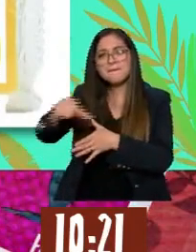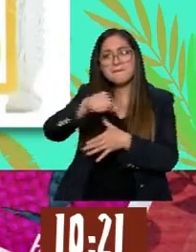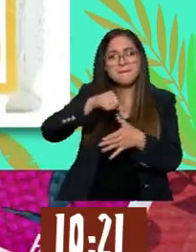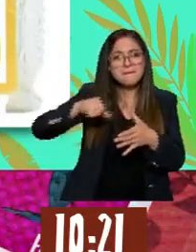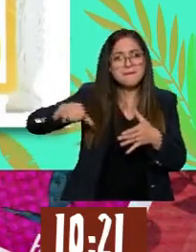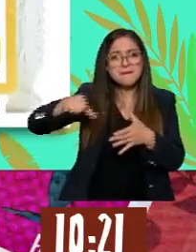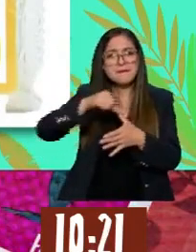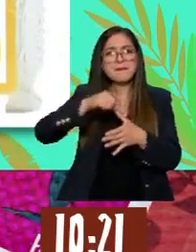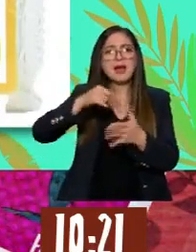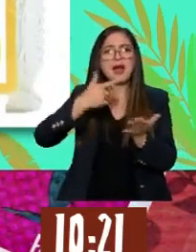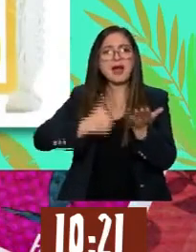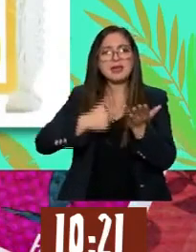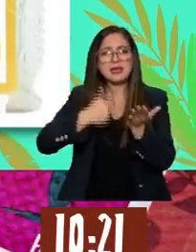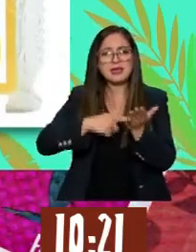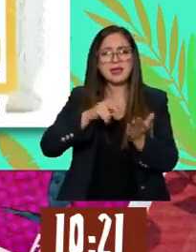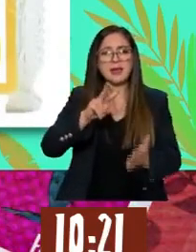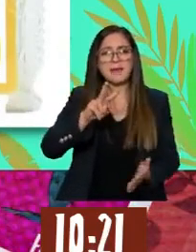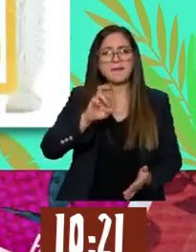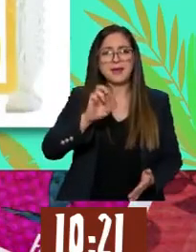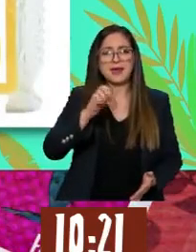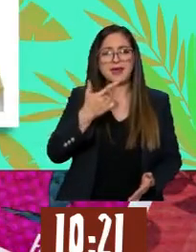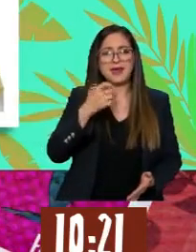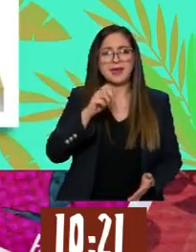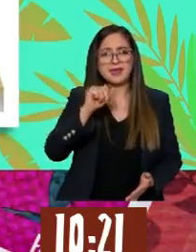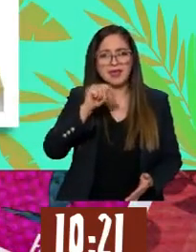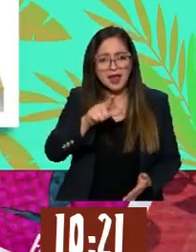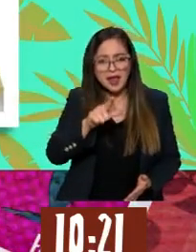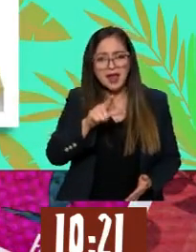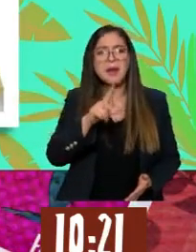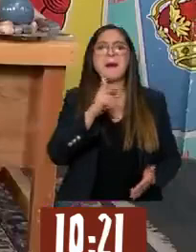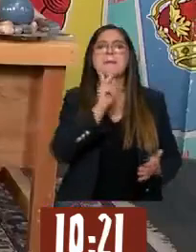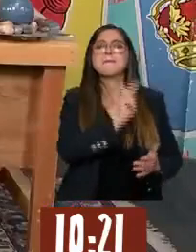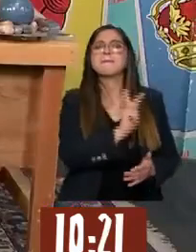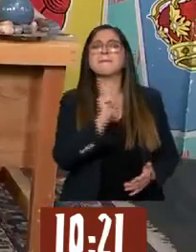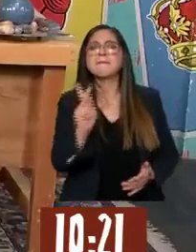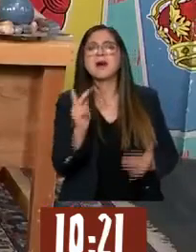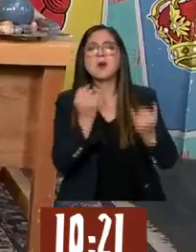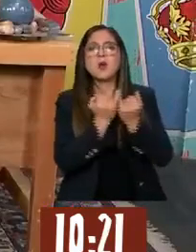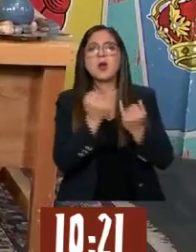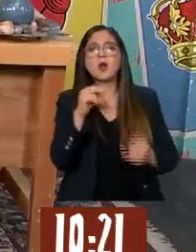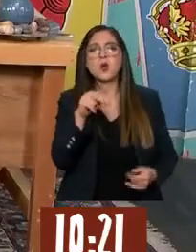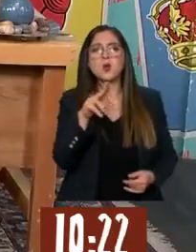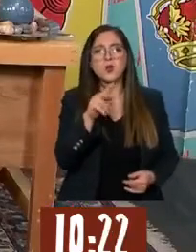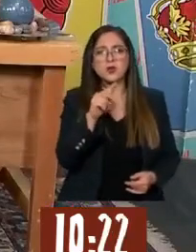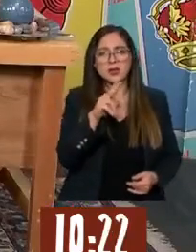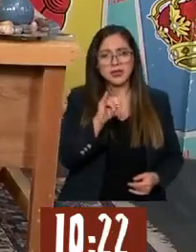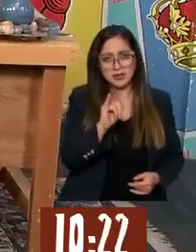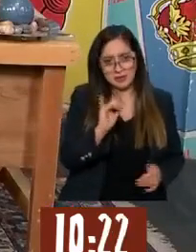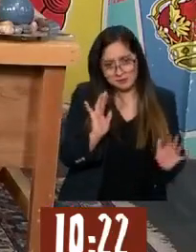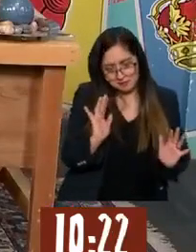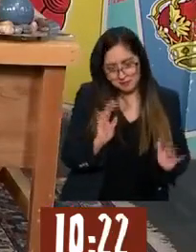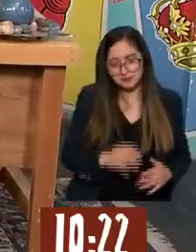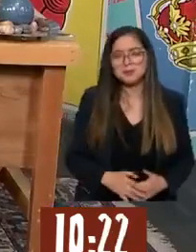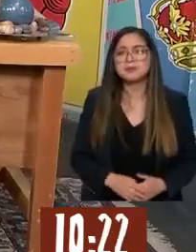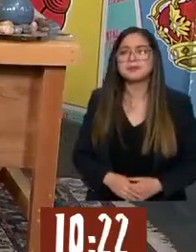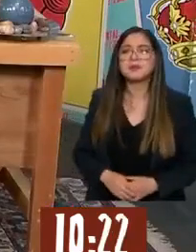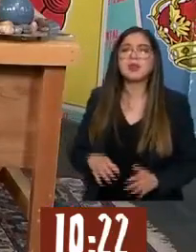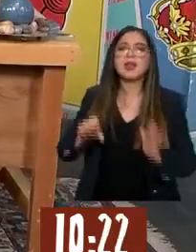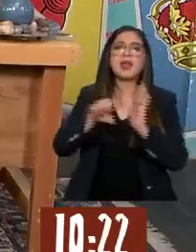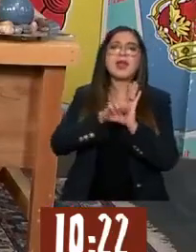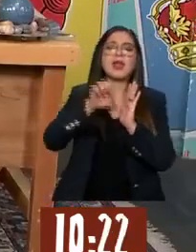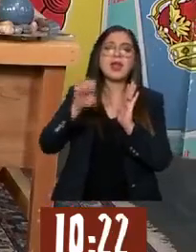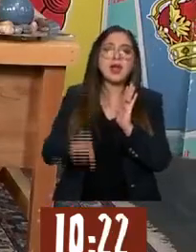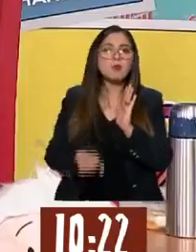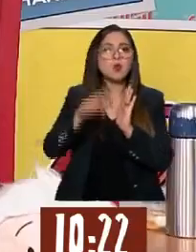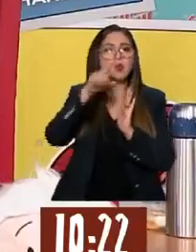las fórmulas esas de lácteas, ¿no? Como la famosa Nutri. Ahora, eso está chido. Si usted es vegano, pues ya vas directo, sí. Y sabes